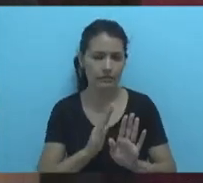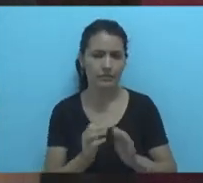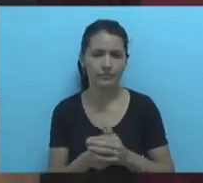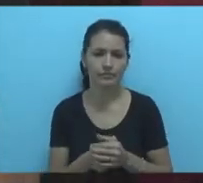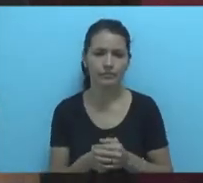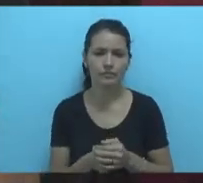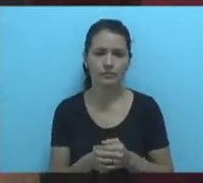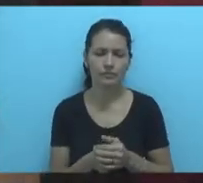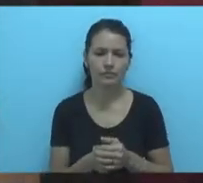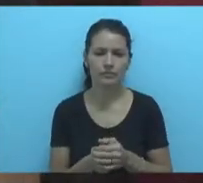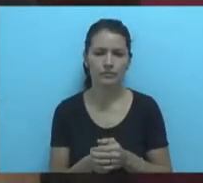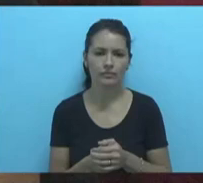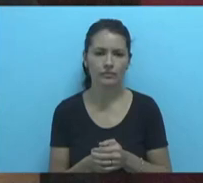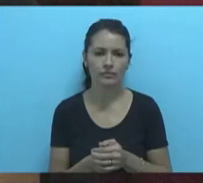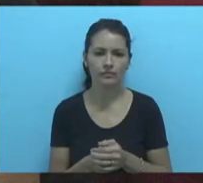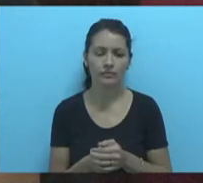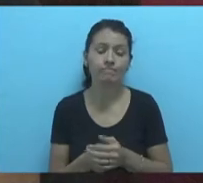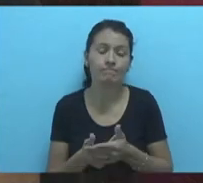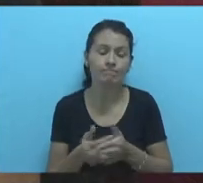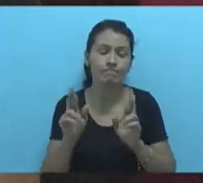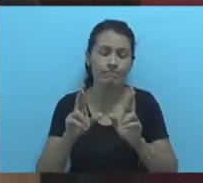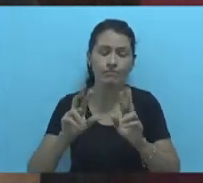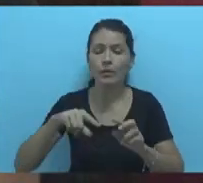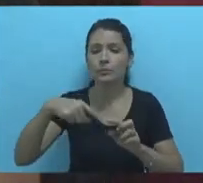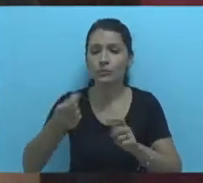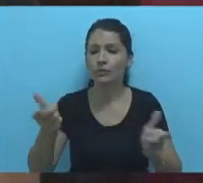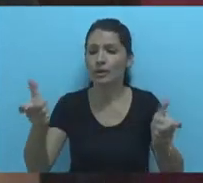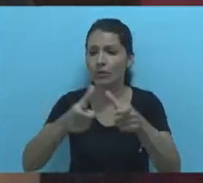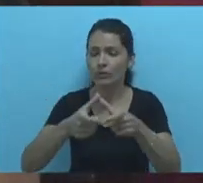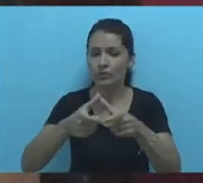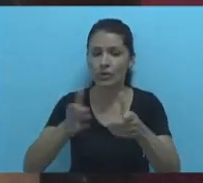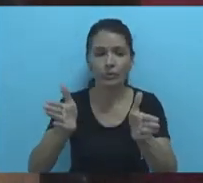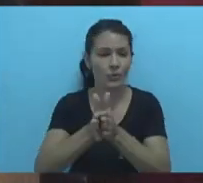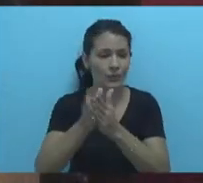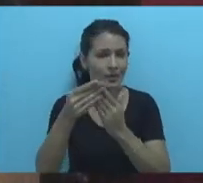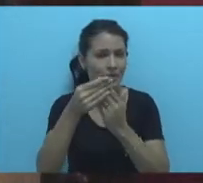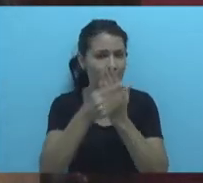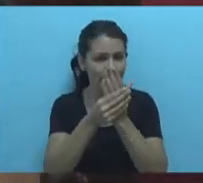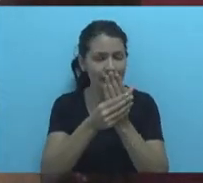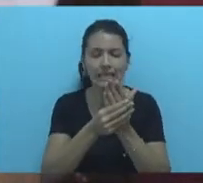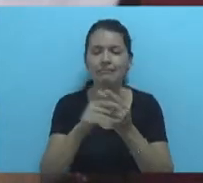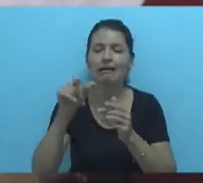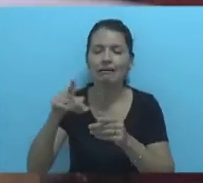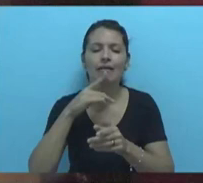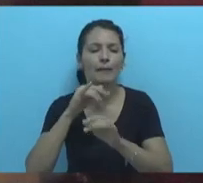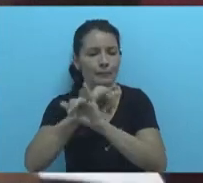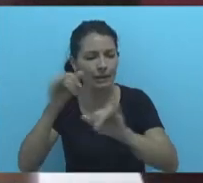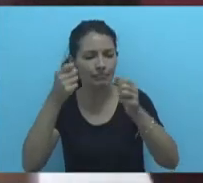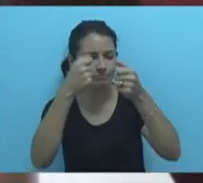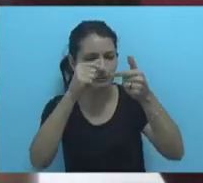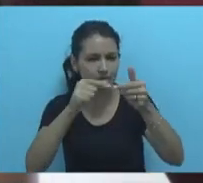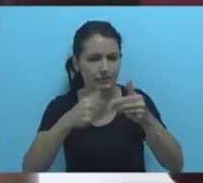seguramente cuando venga la ministra de Ambiente podrá ampliar mayores detalles y